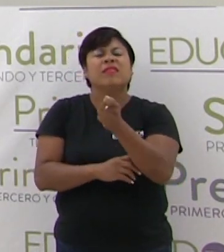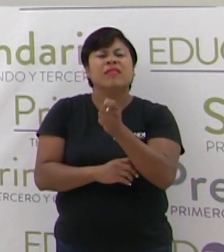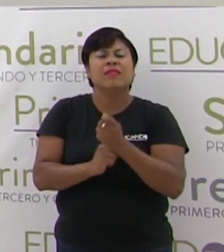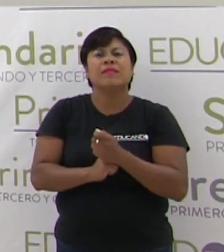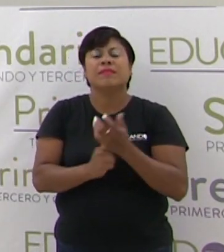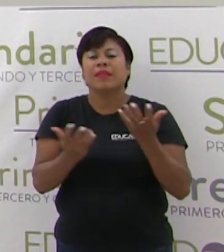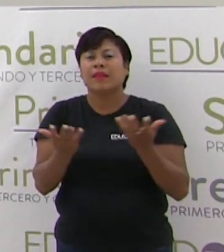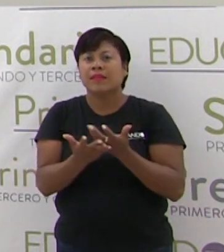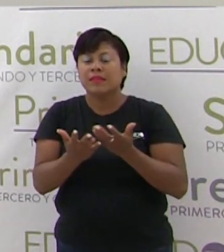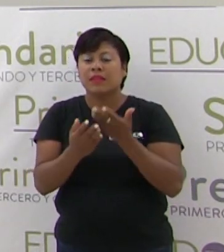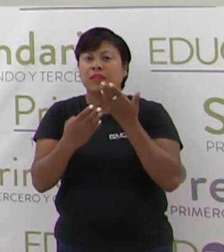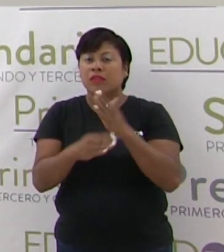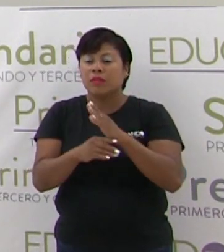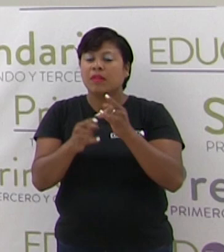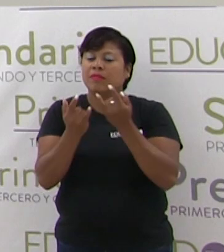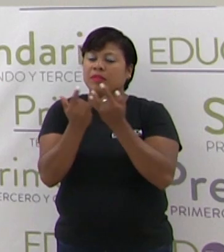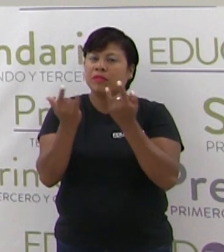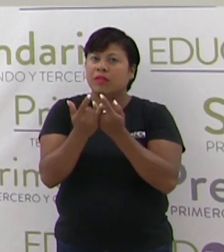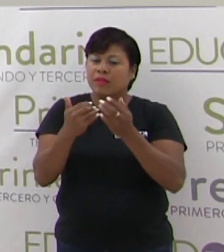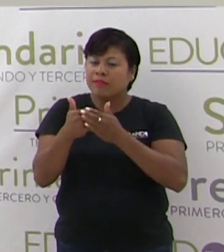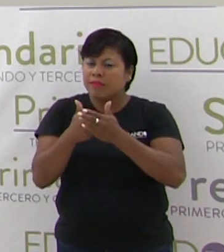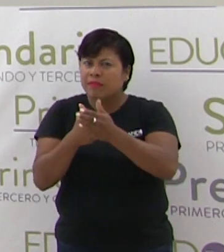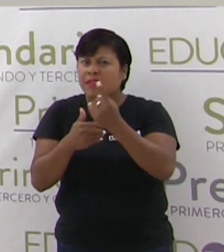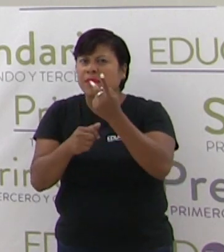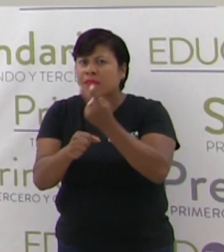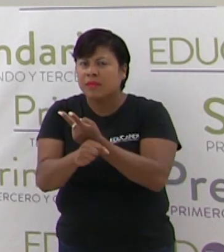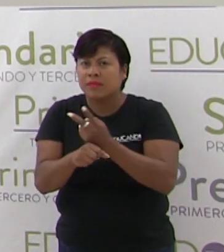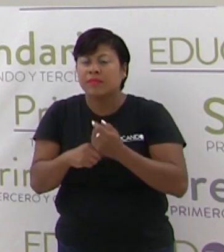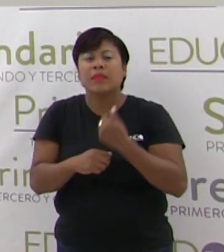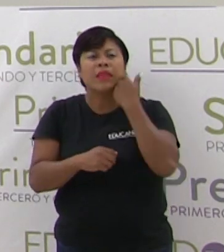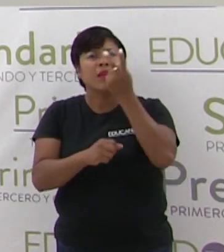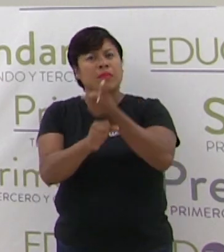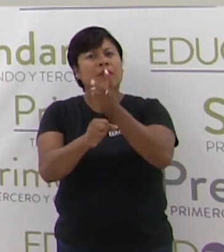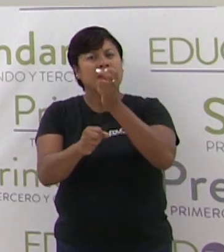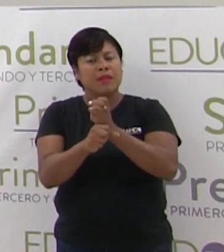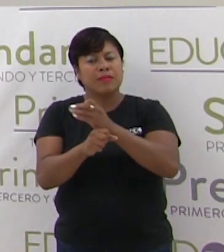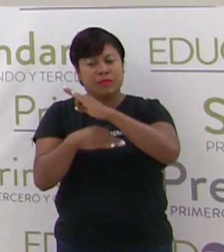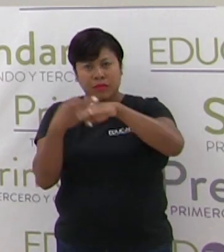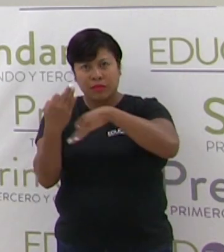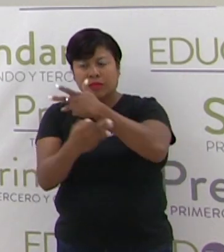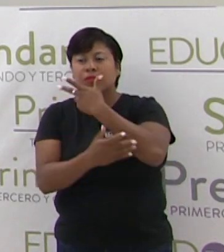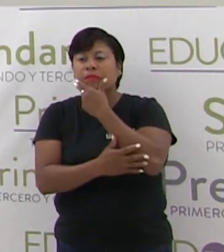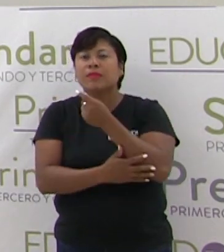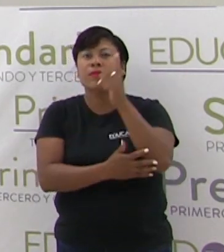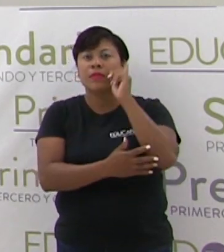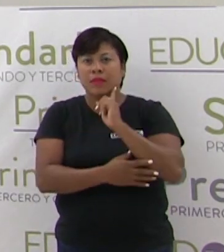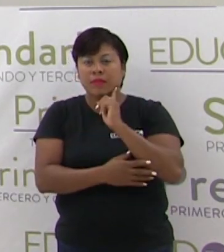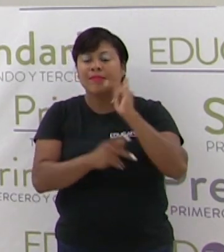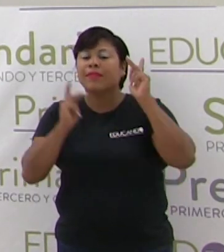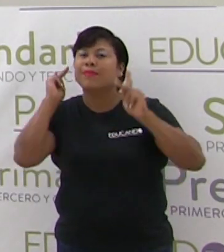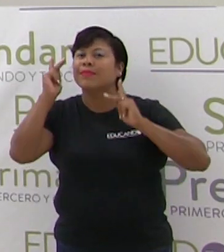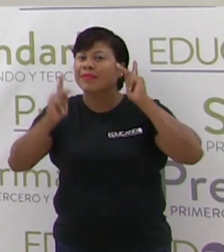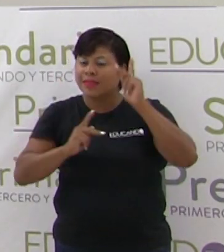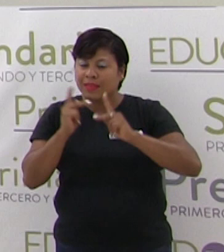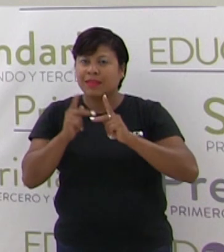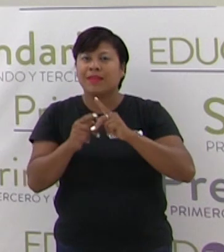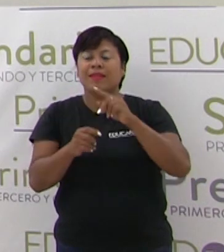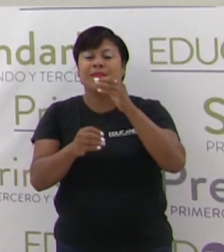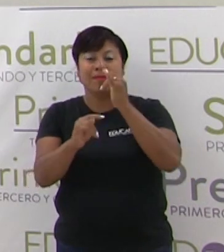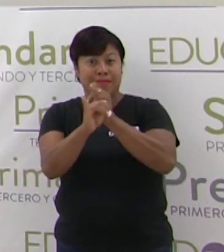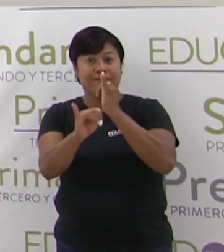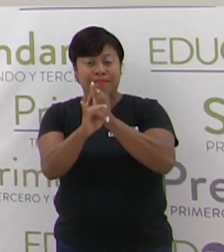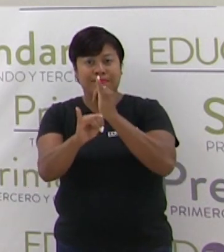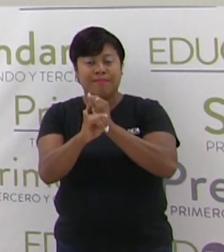es realizar la crónica de un suceso, quiero invitarlos a todos y a todas a que nos visiten en nuestras